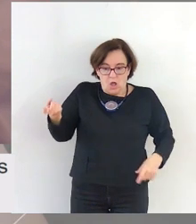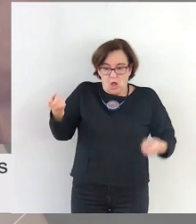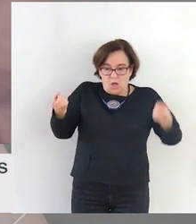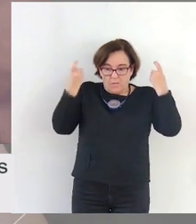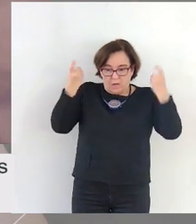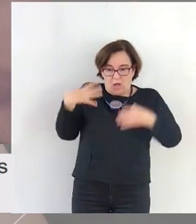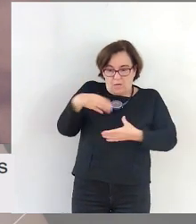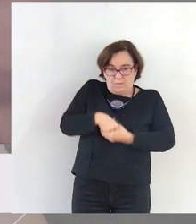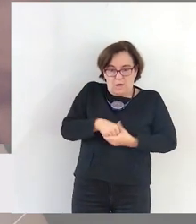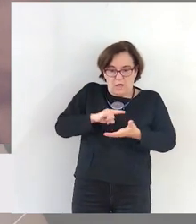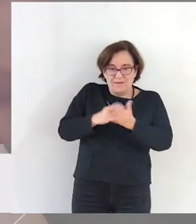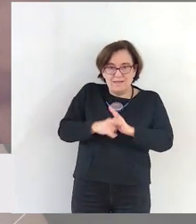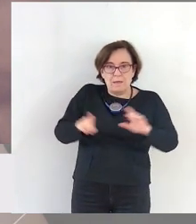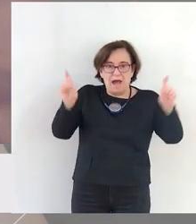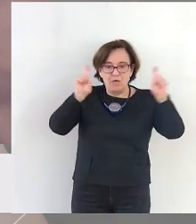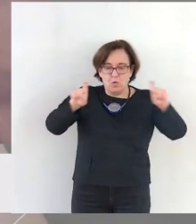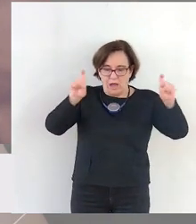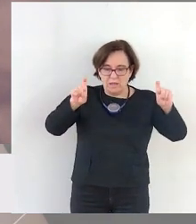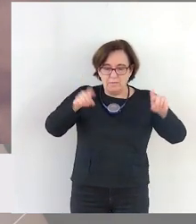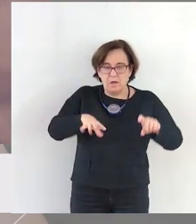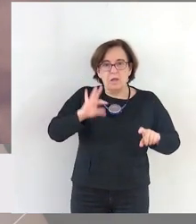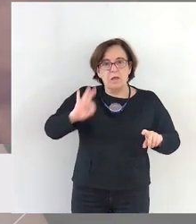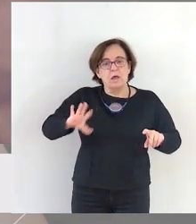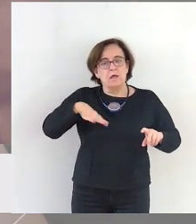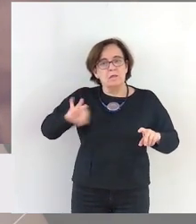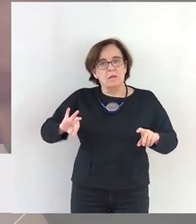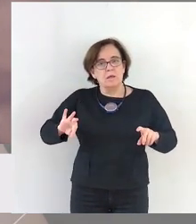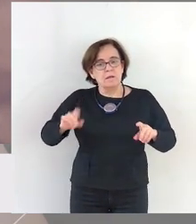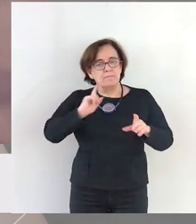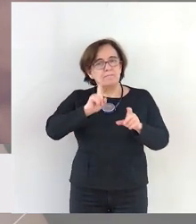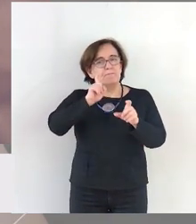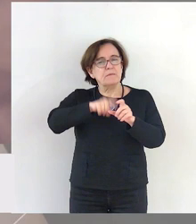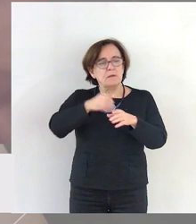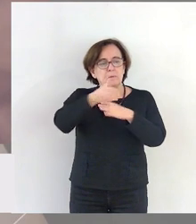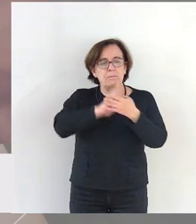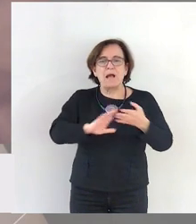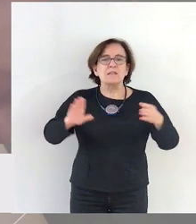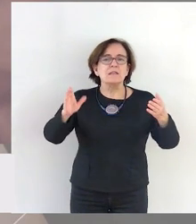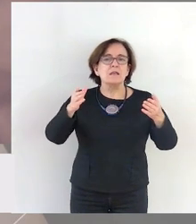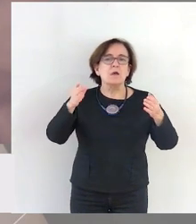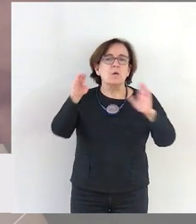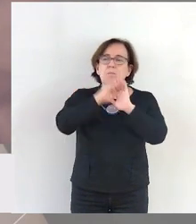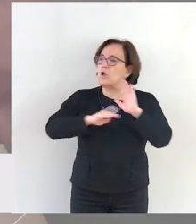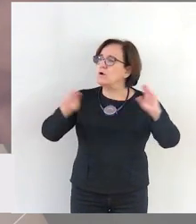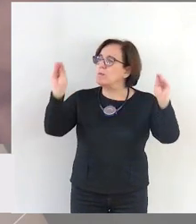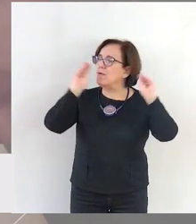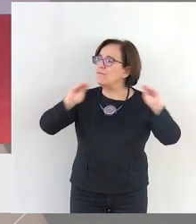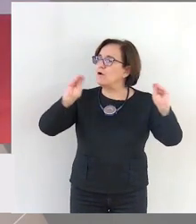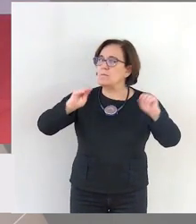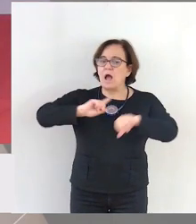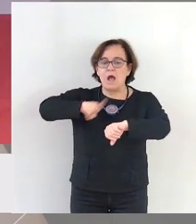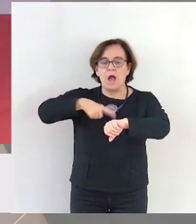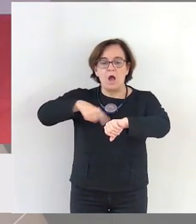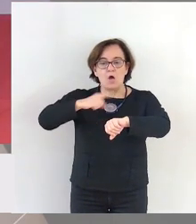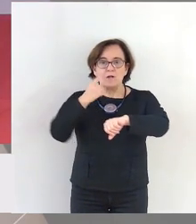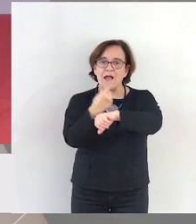dentro del sistema educativo tuvieran que dedicar como parte de su programa de formación algunas horas algún tipo